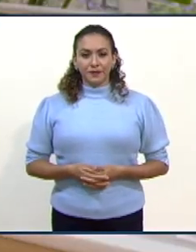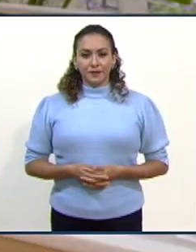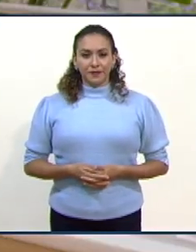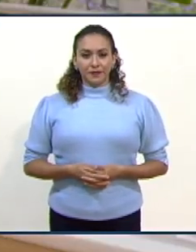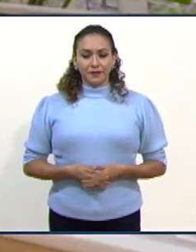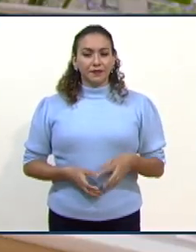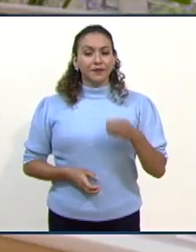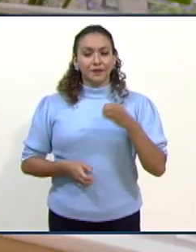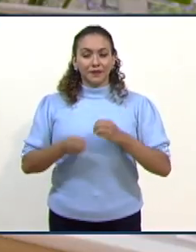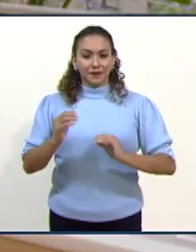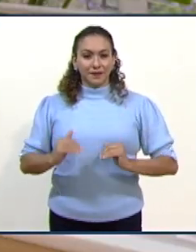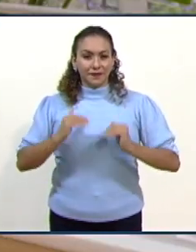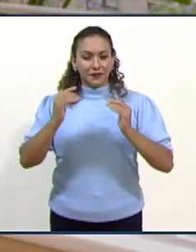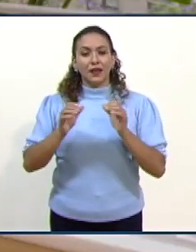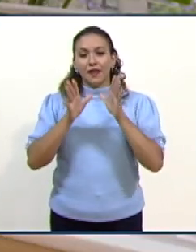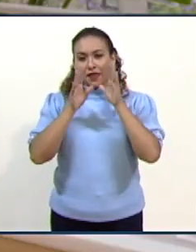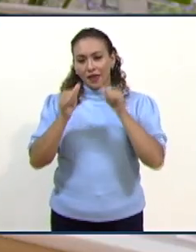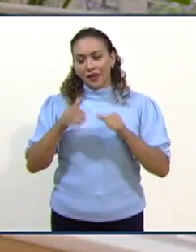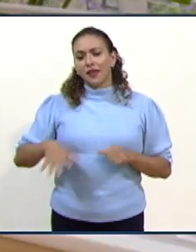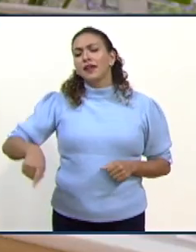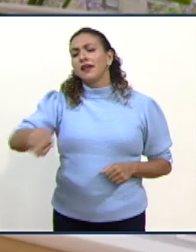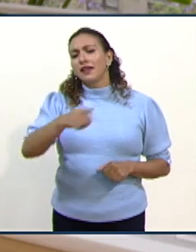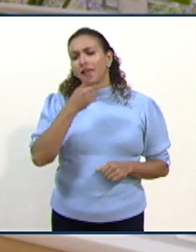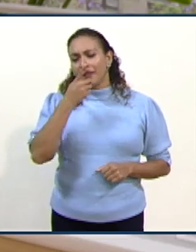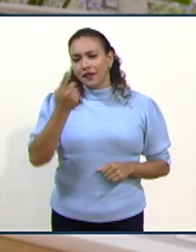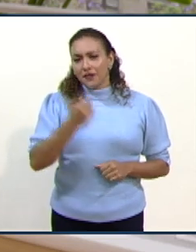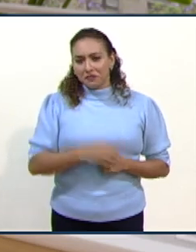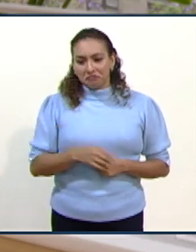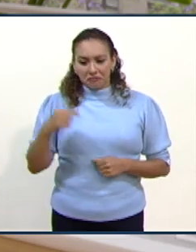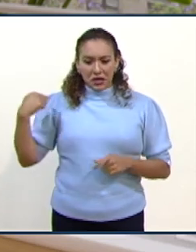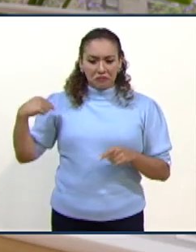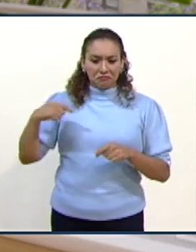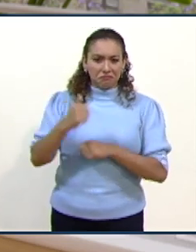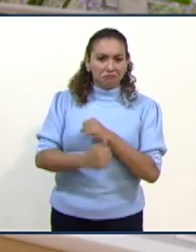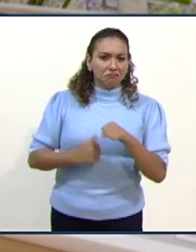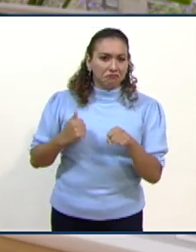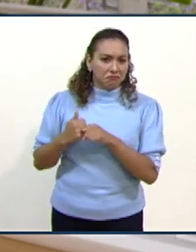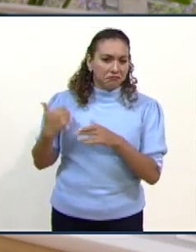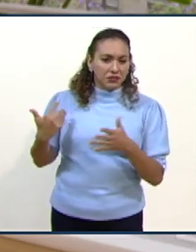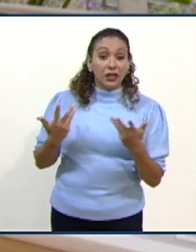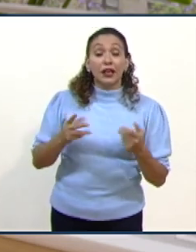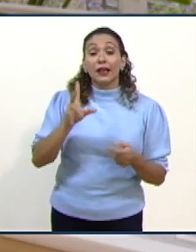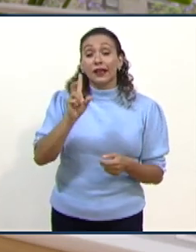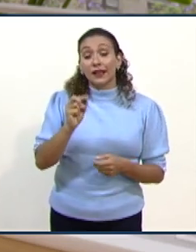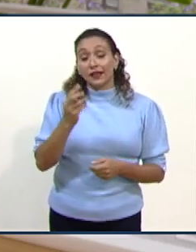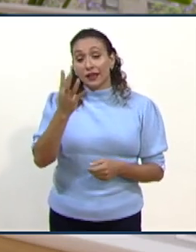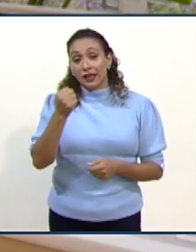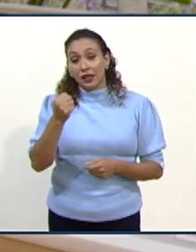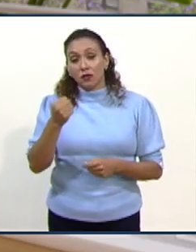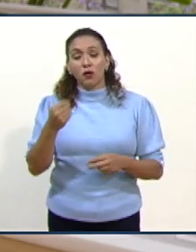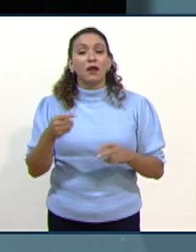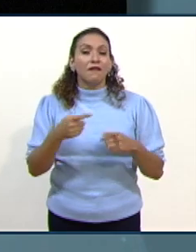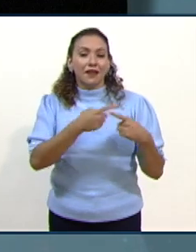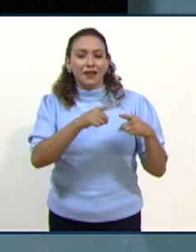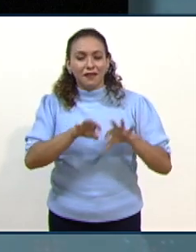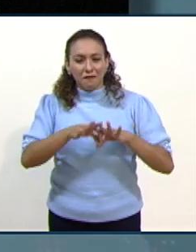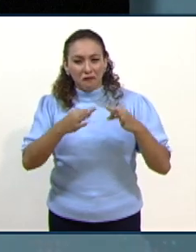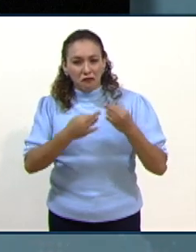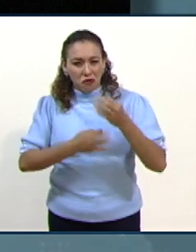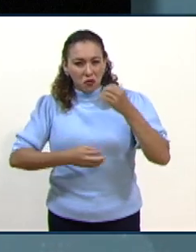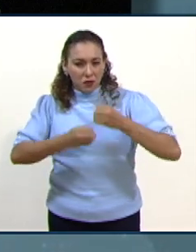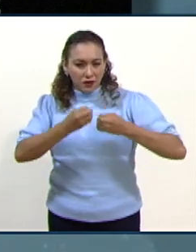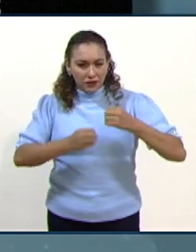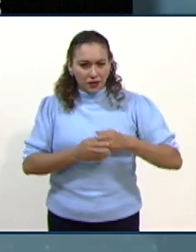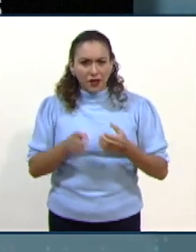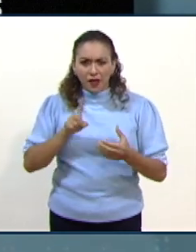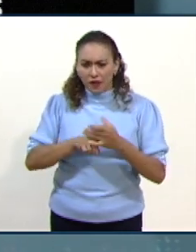Y el Tribunal Superior Agrario reveló que en lo que va del año se han llevado a cabo 39 jornadas de justicia itinerante de